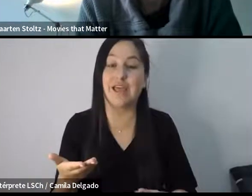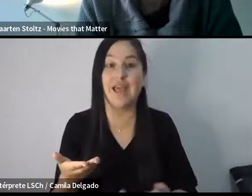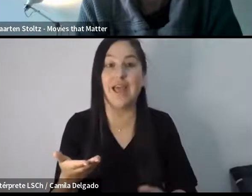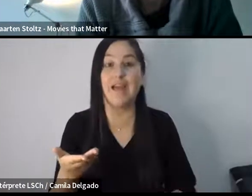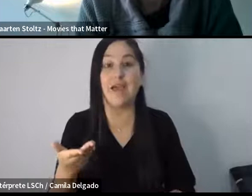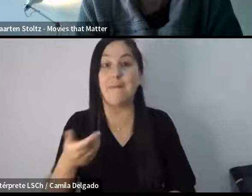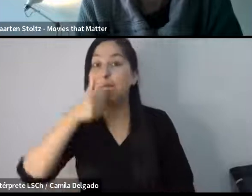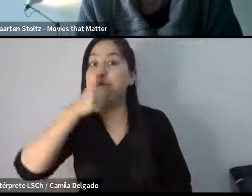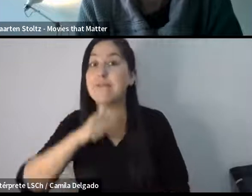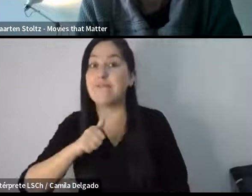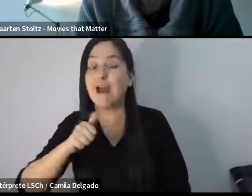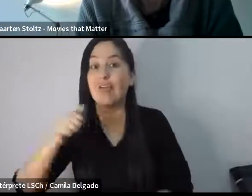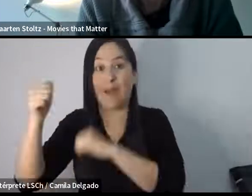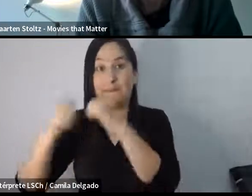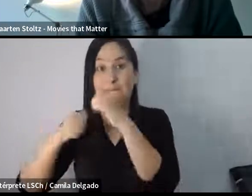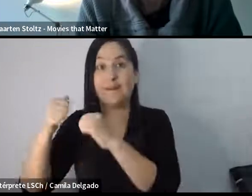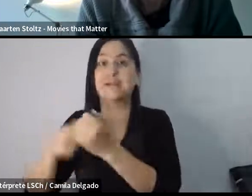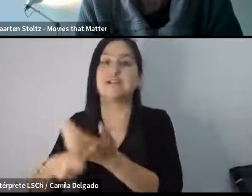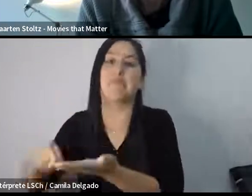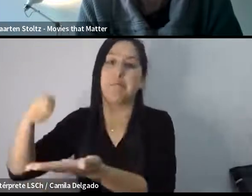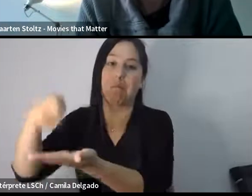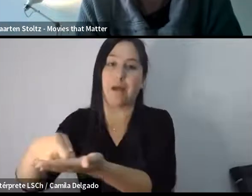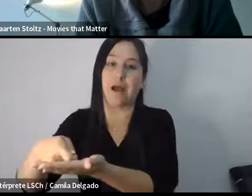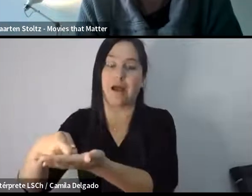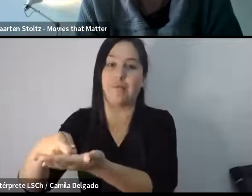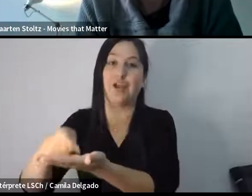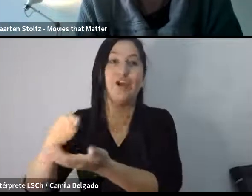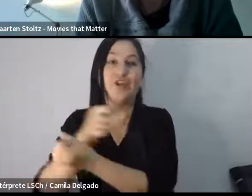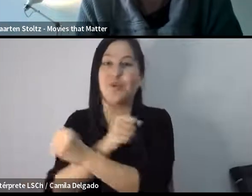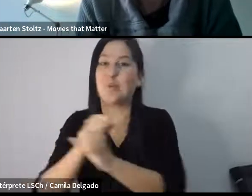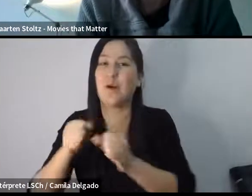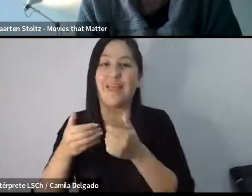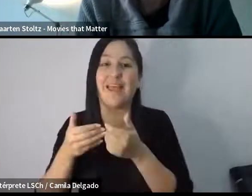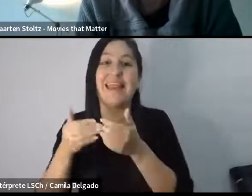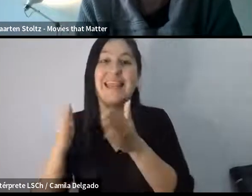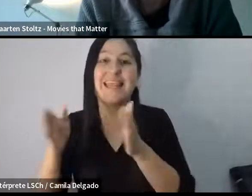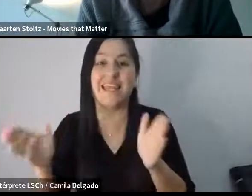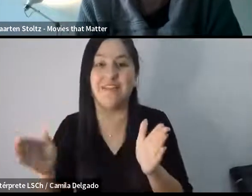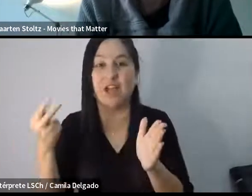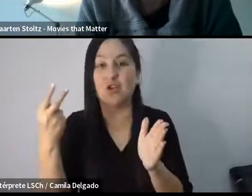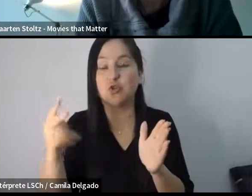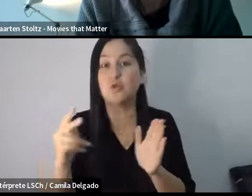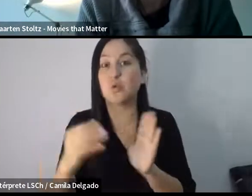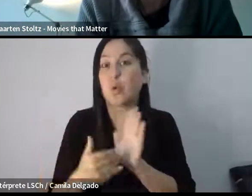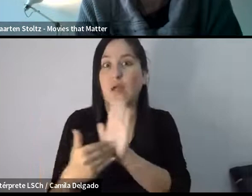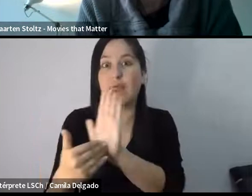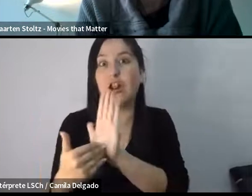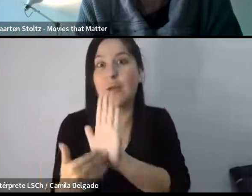la empresarial, entonces no pueden ser libres en su programación.